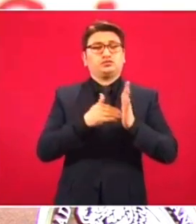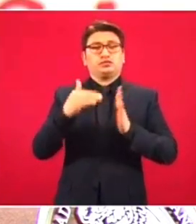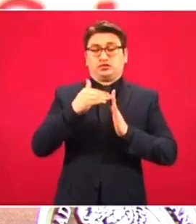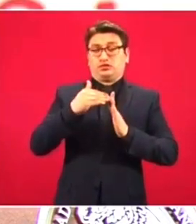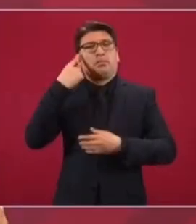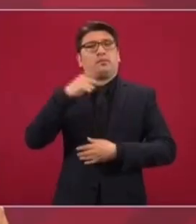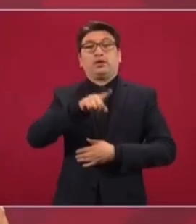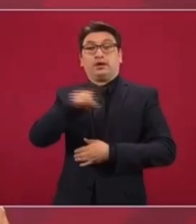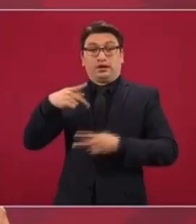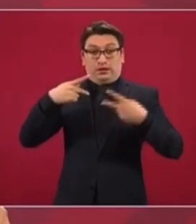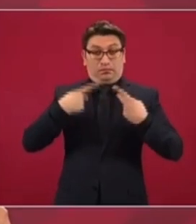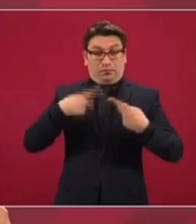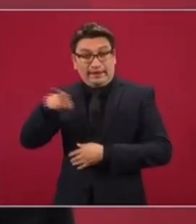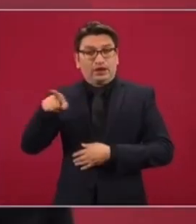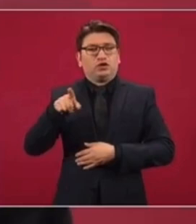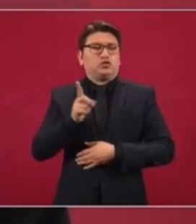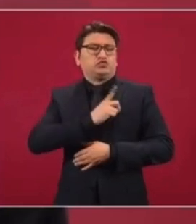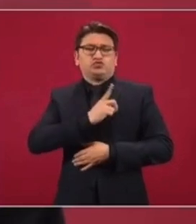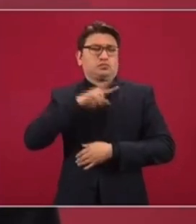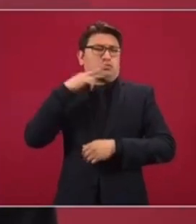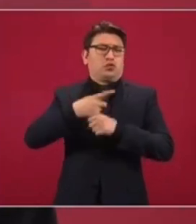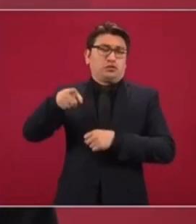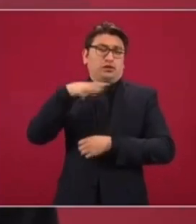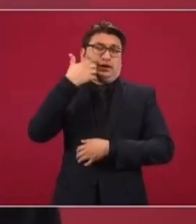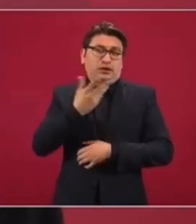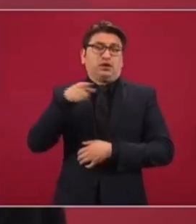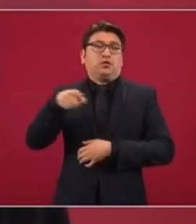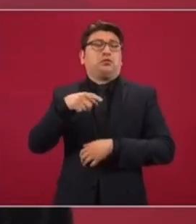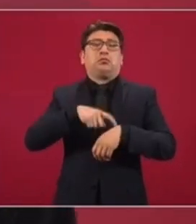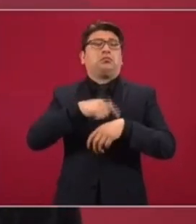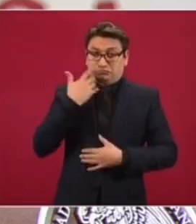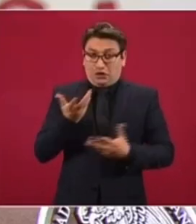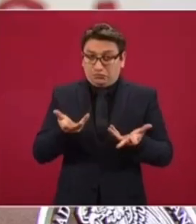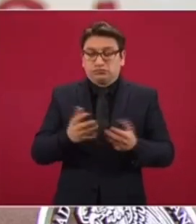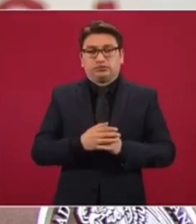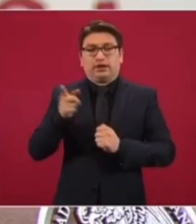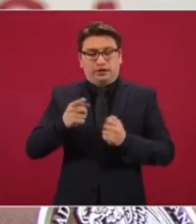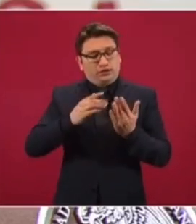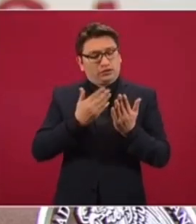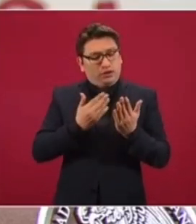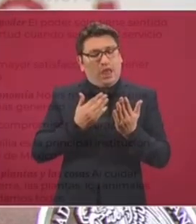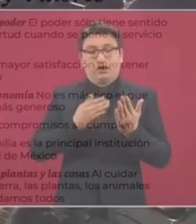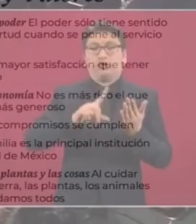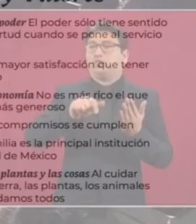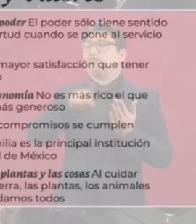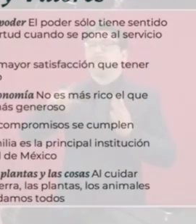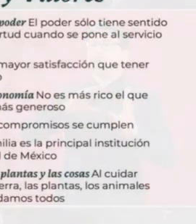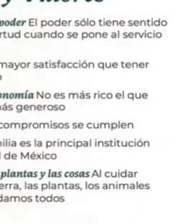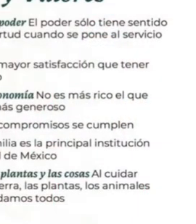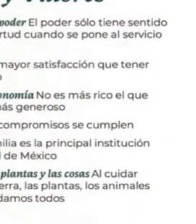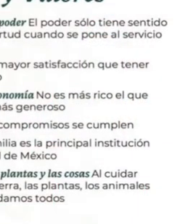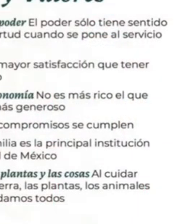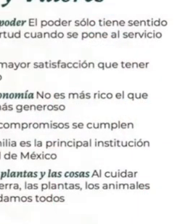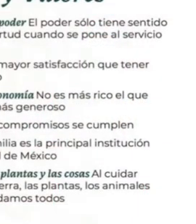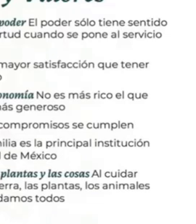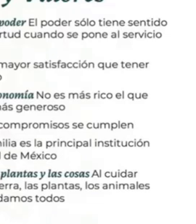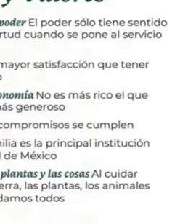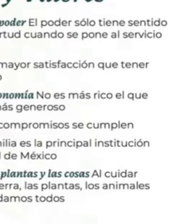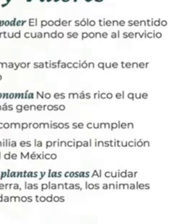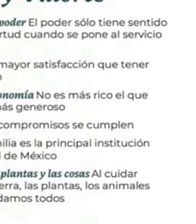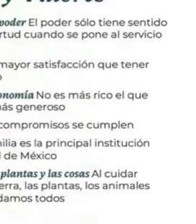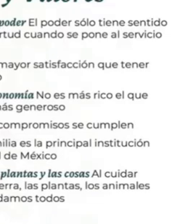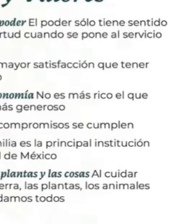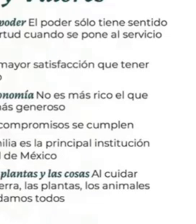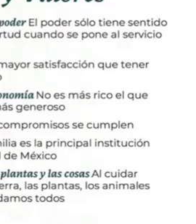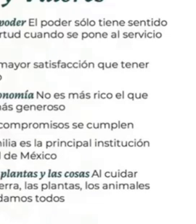adultos mayores, los que de manera voluntaria, sus tiempos libres, puedan transmitir y analizar con sus hijos, con sus nietos,